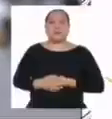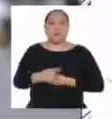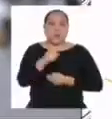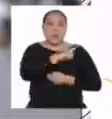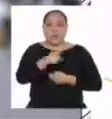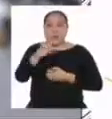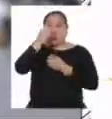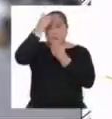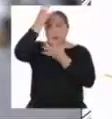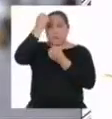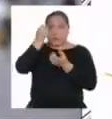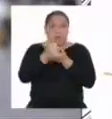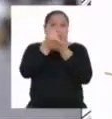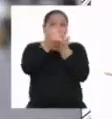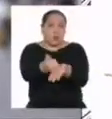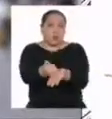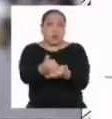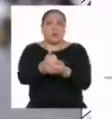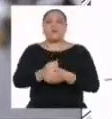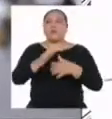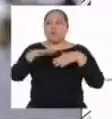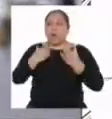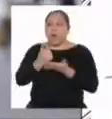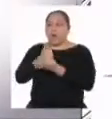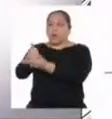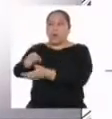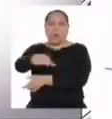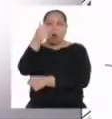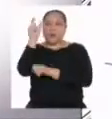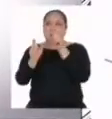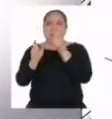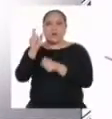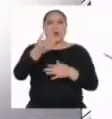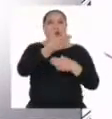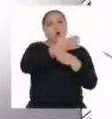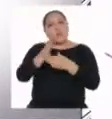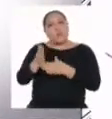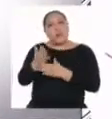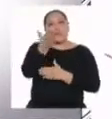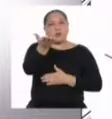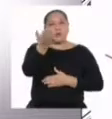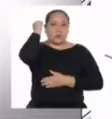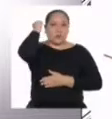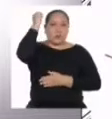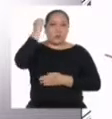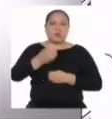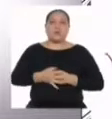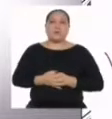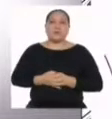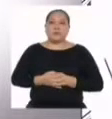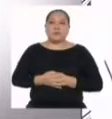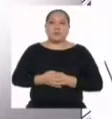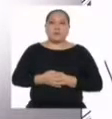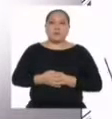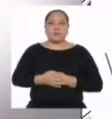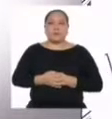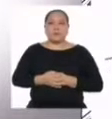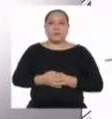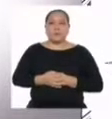Si esta información fue útil para ti, puede ser útil para otras personas. Comparte tus derechos.